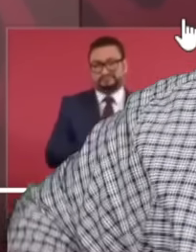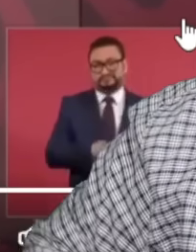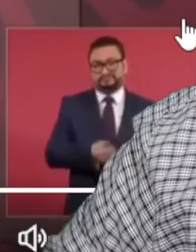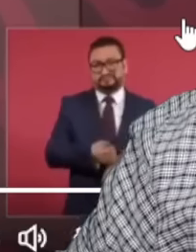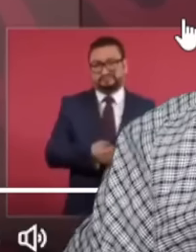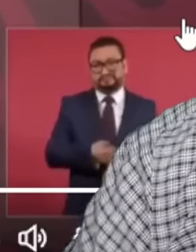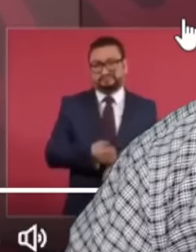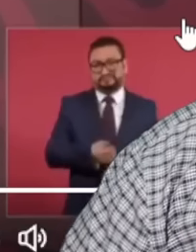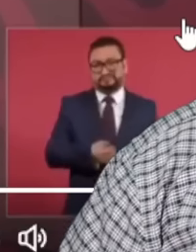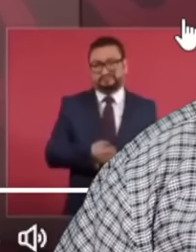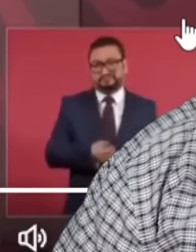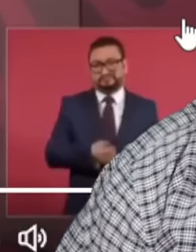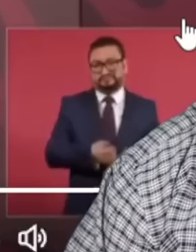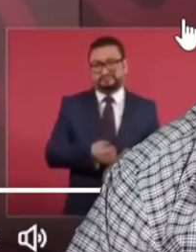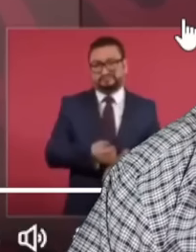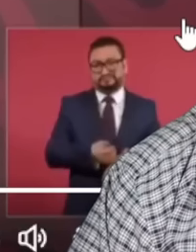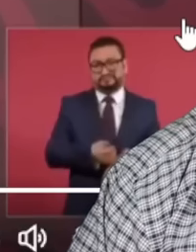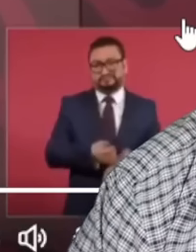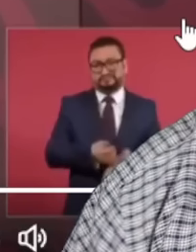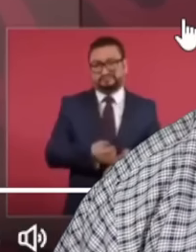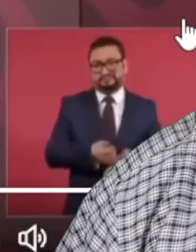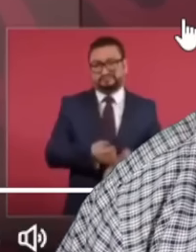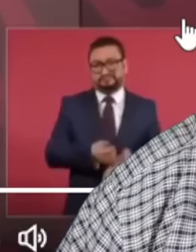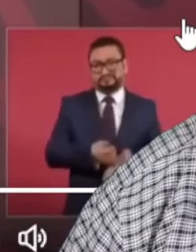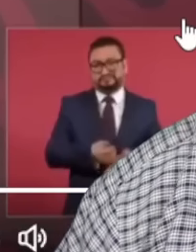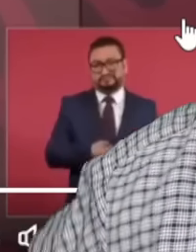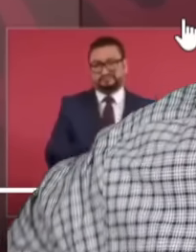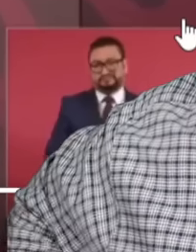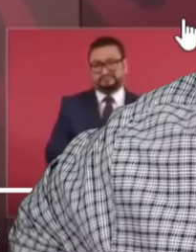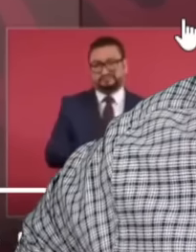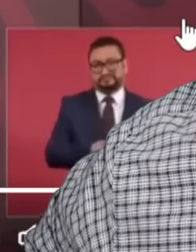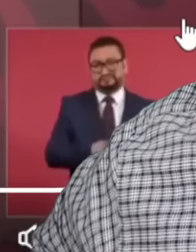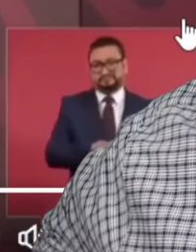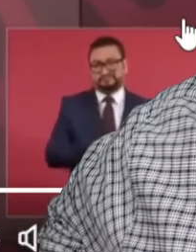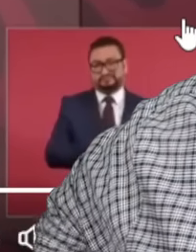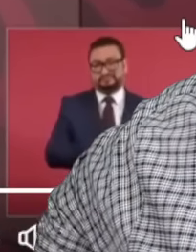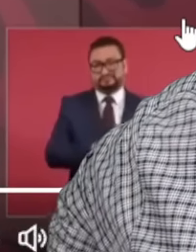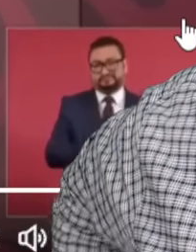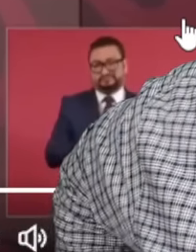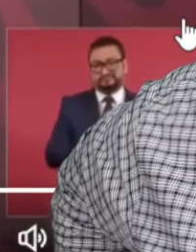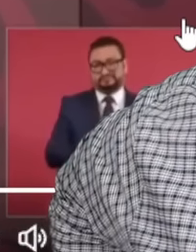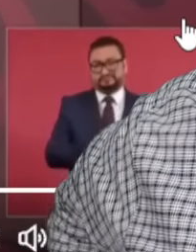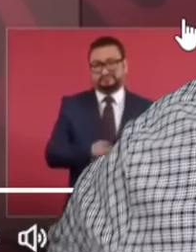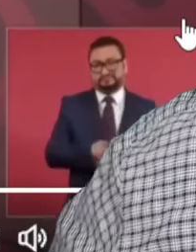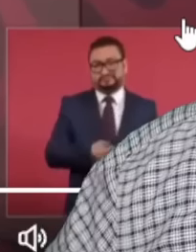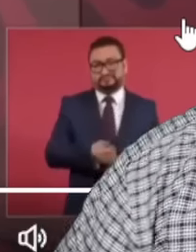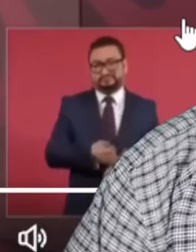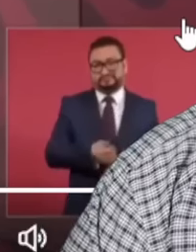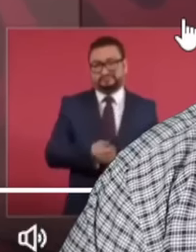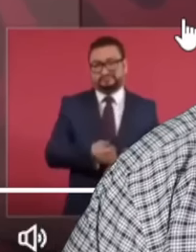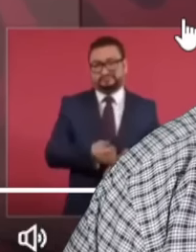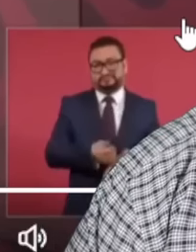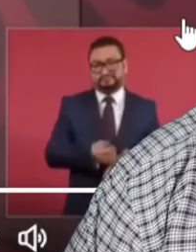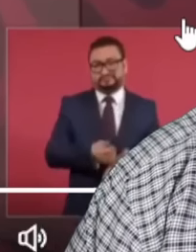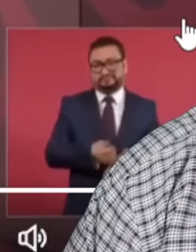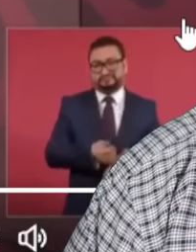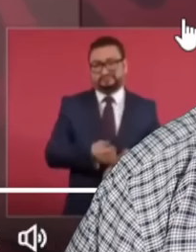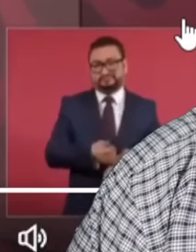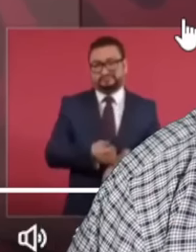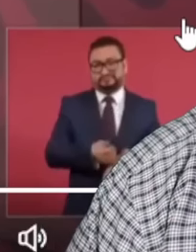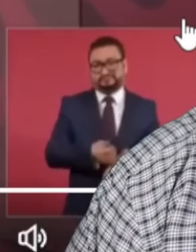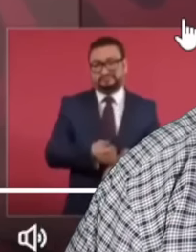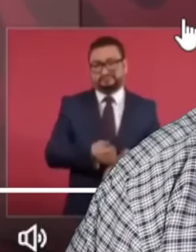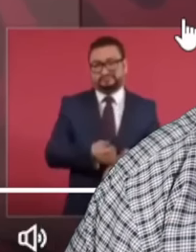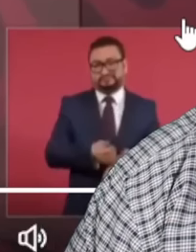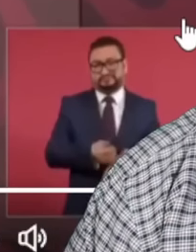ahí está lo que responde el presidente una cachetada con guante blanco es una realidad Por qué Porque los pone a parir chayotes